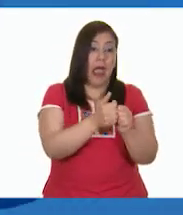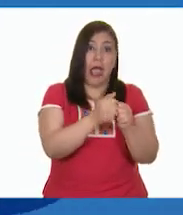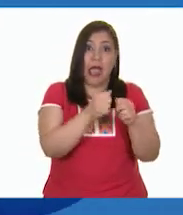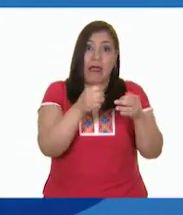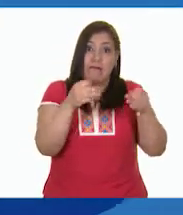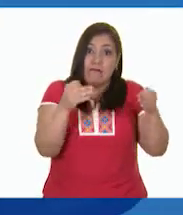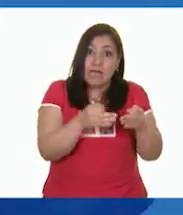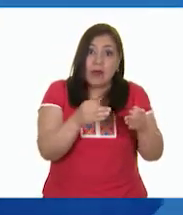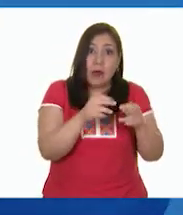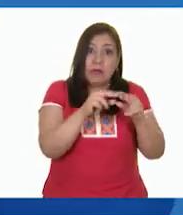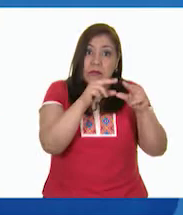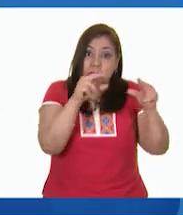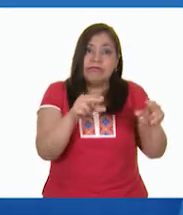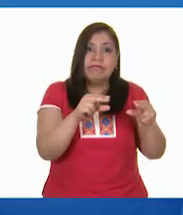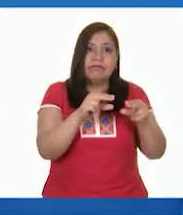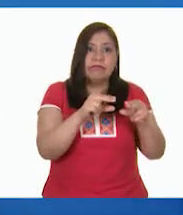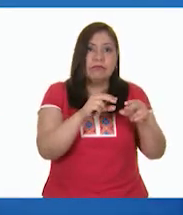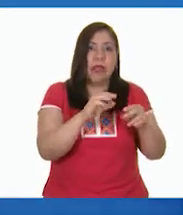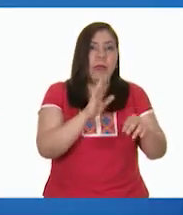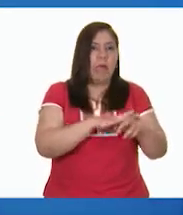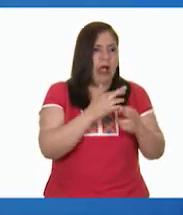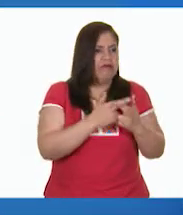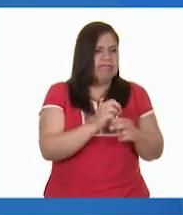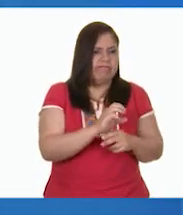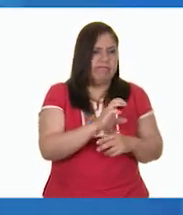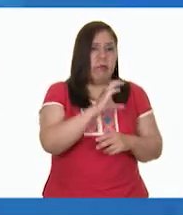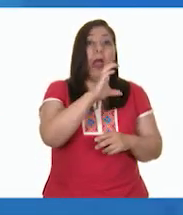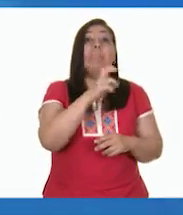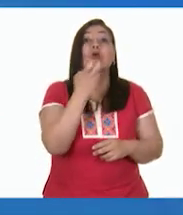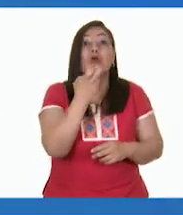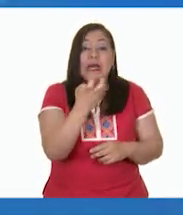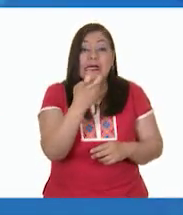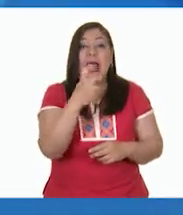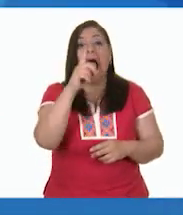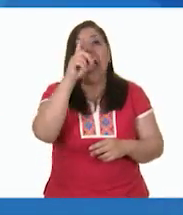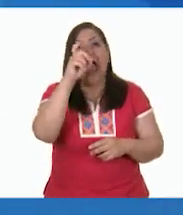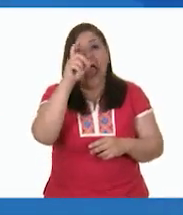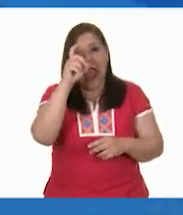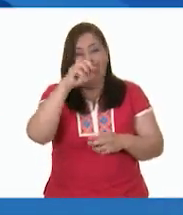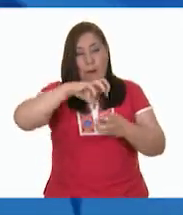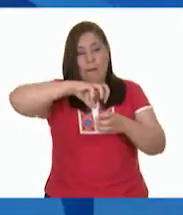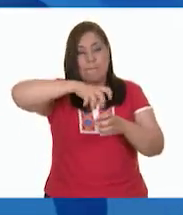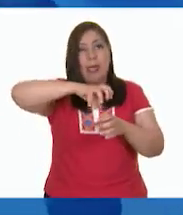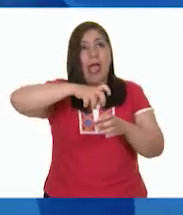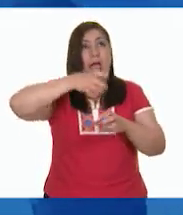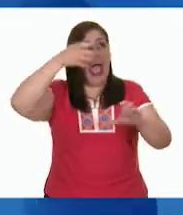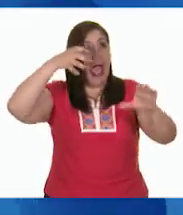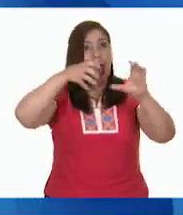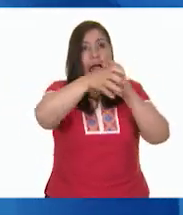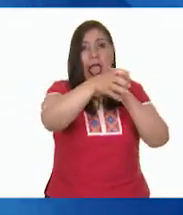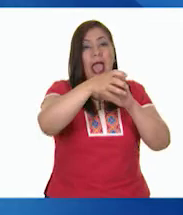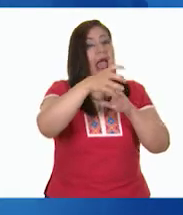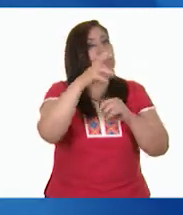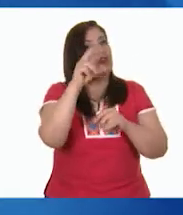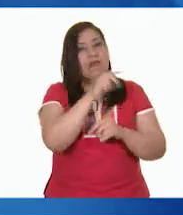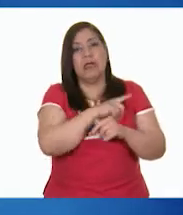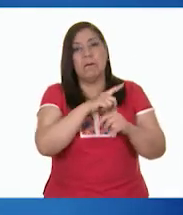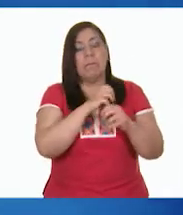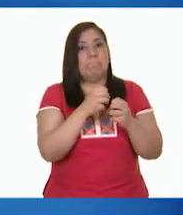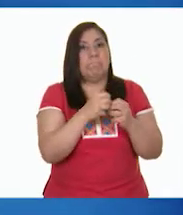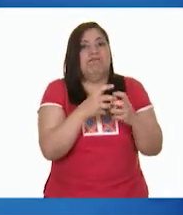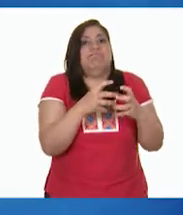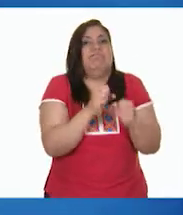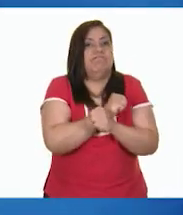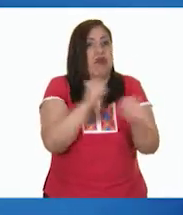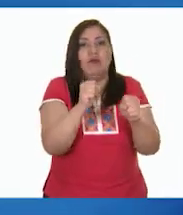hielo. Es por eso que no debemos dejar botellas de agua llenas en el congelador, porque se pueden tronar cuando se expanden.